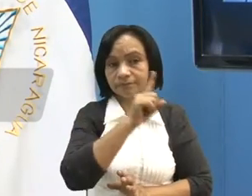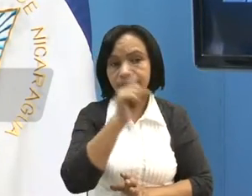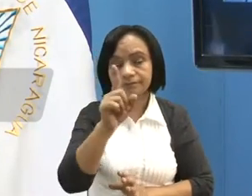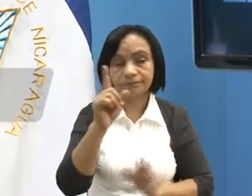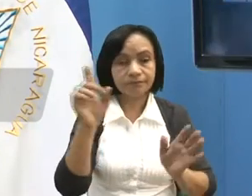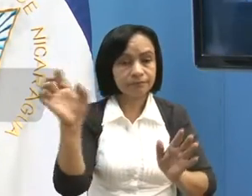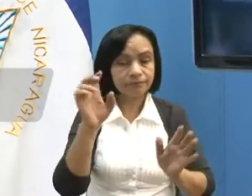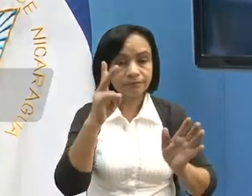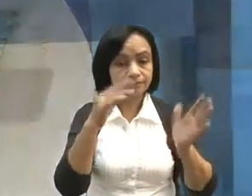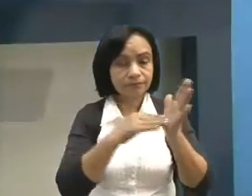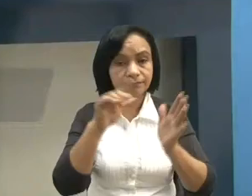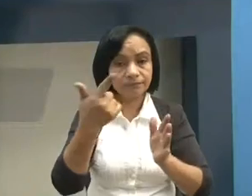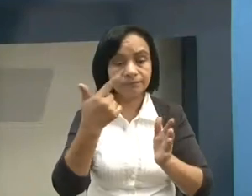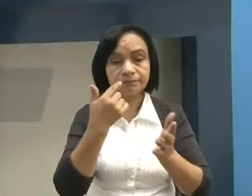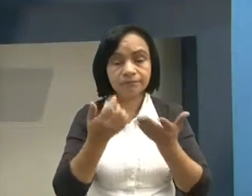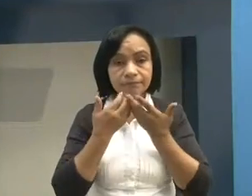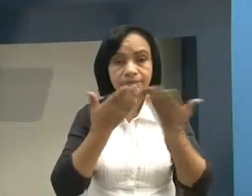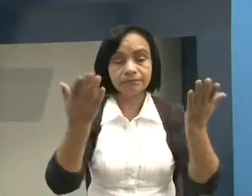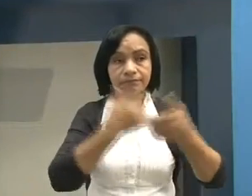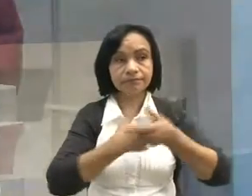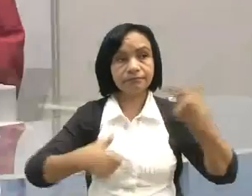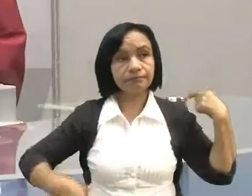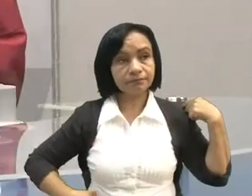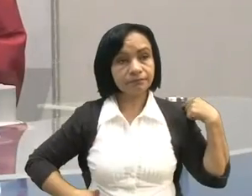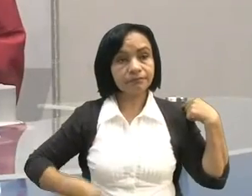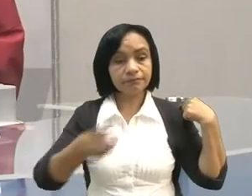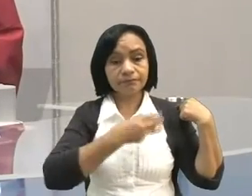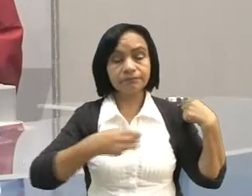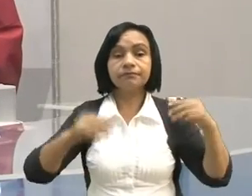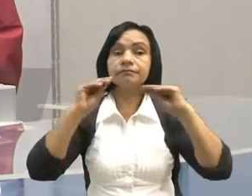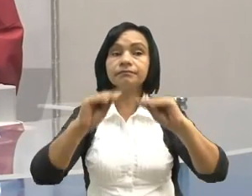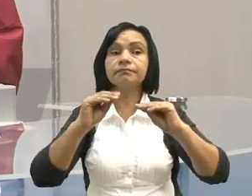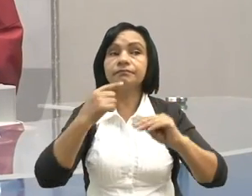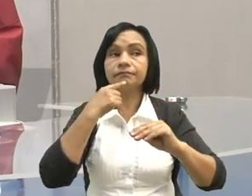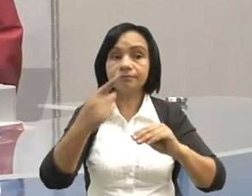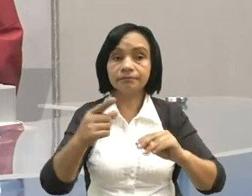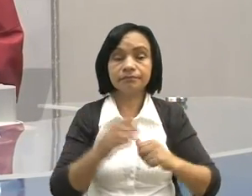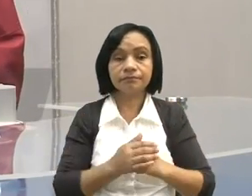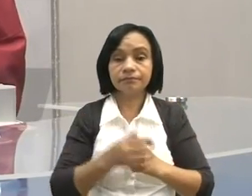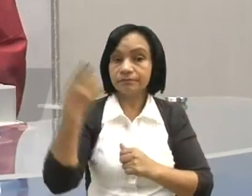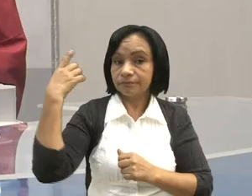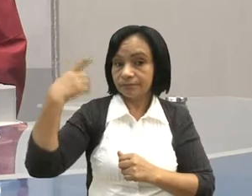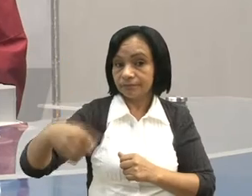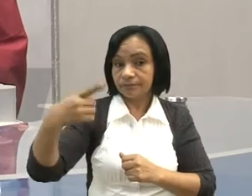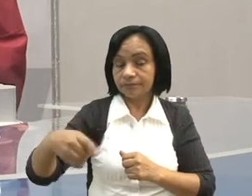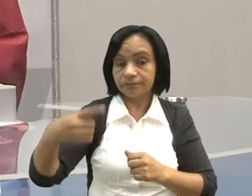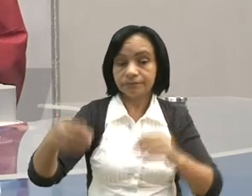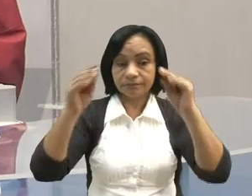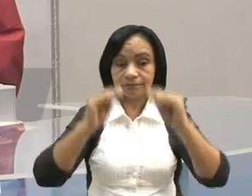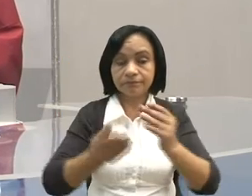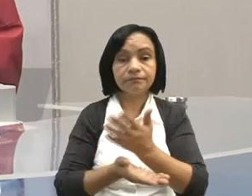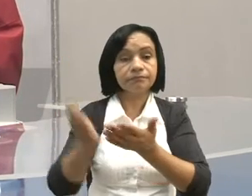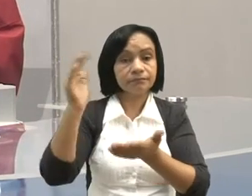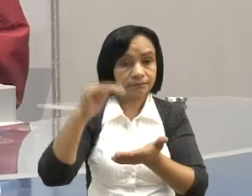cuando se emite el decreto por parte de nuestro presidente a través del Ministerio de Educación, de restituir el derecho a la educación pública